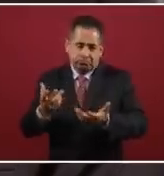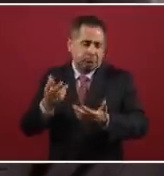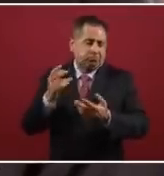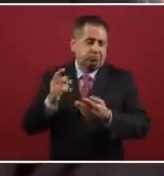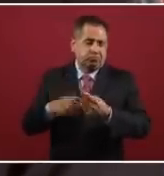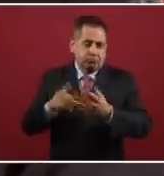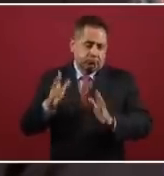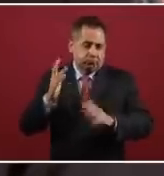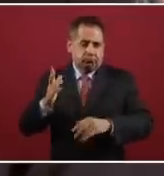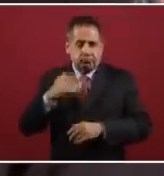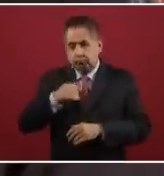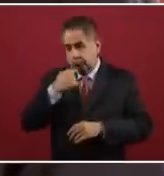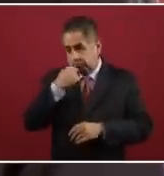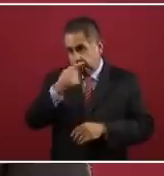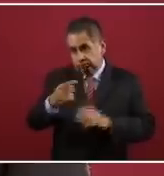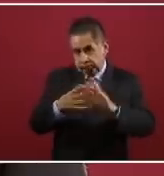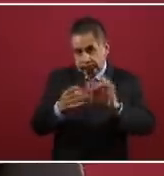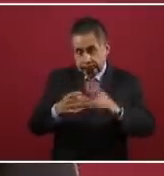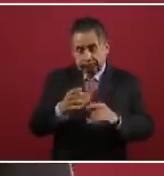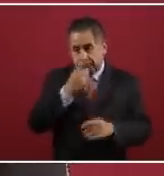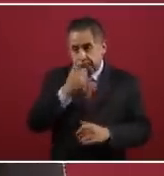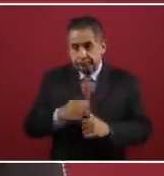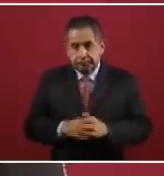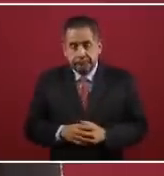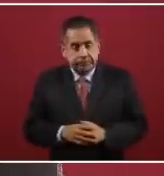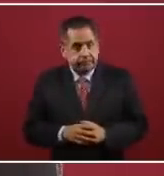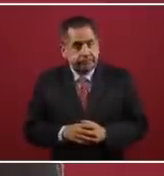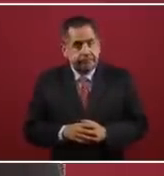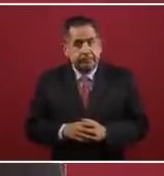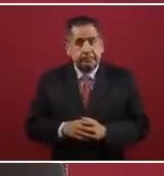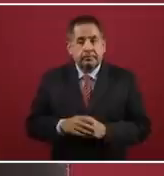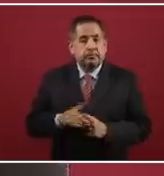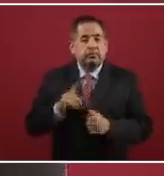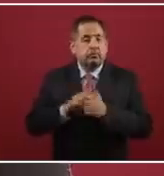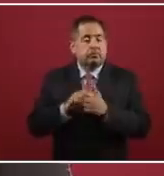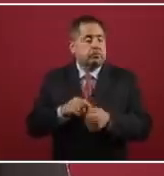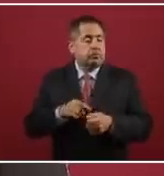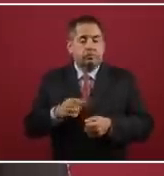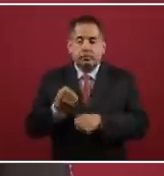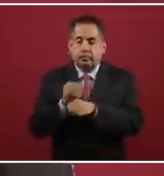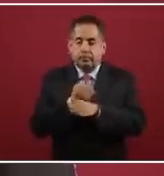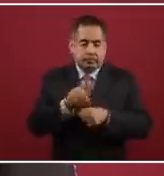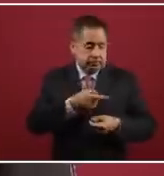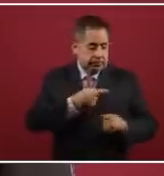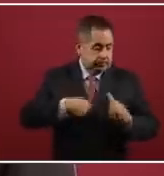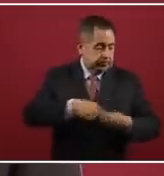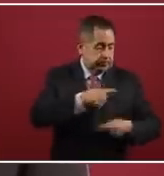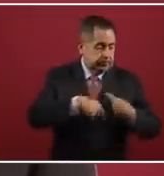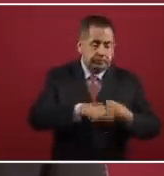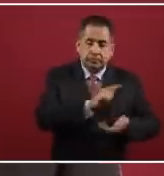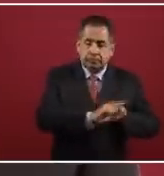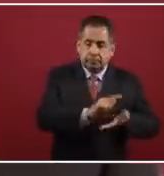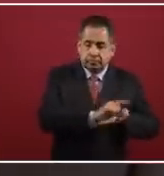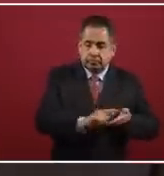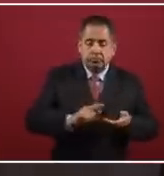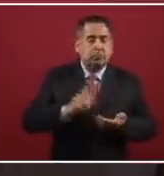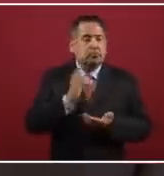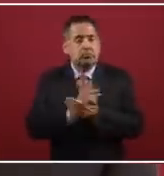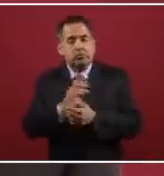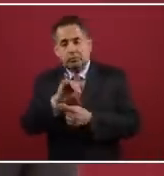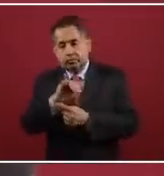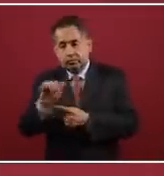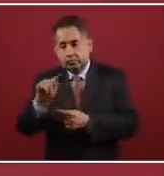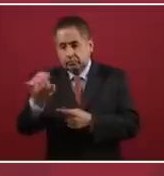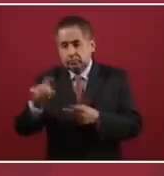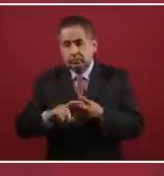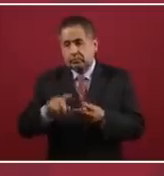Yo les comentaba a ustedes que solo en hemodiálisis el Seguro y el ISSSTE